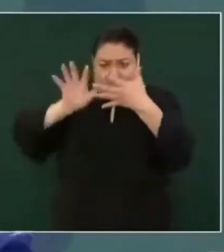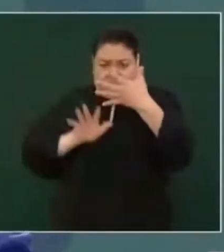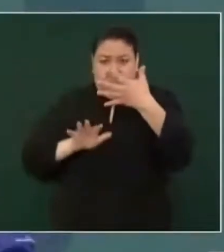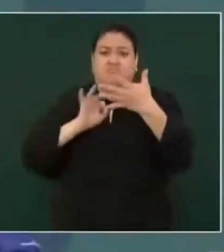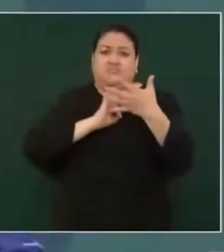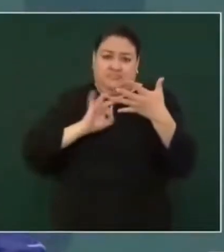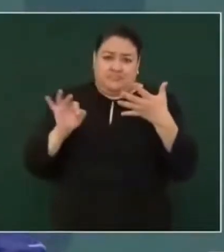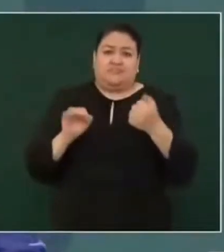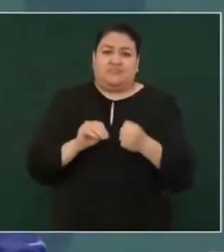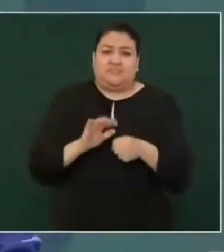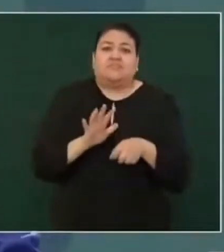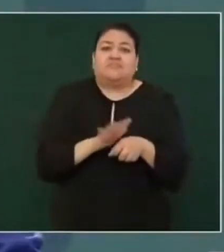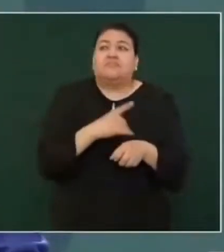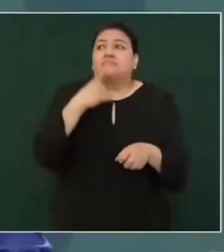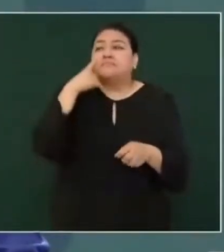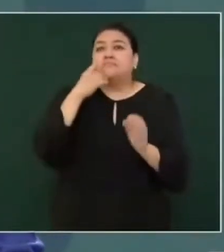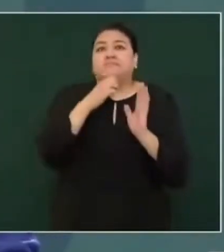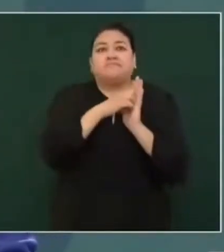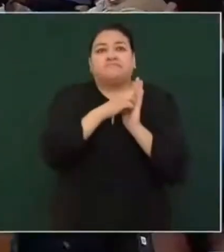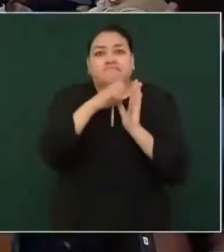no podemos